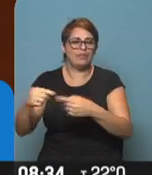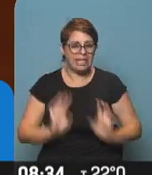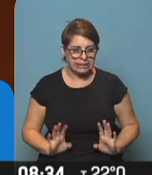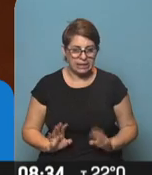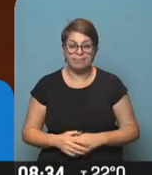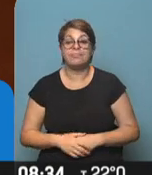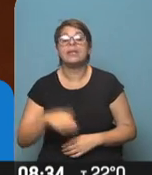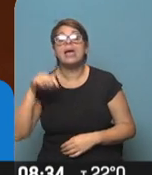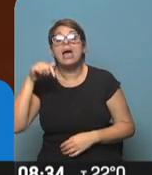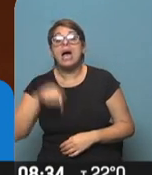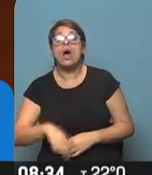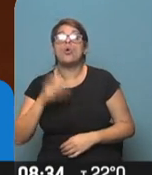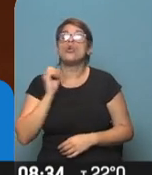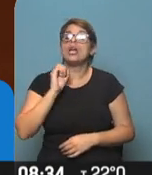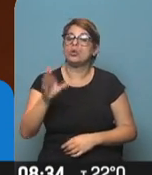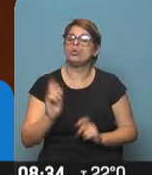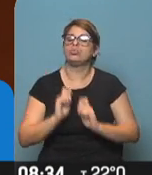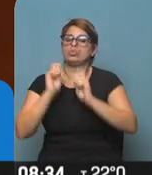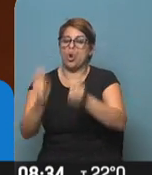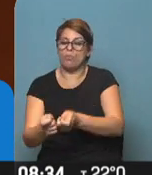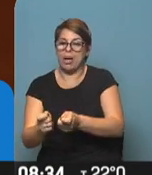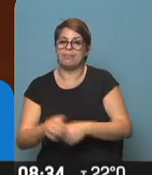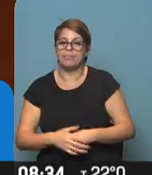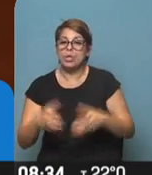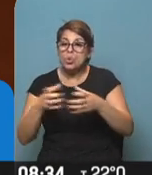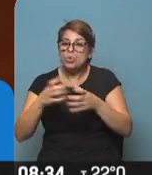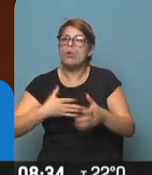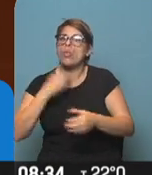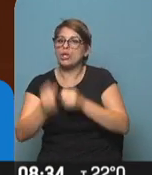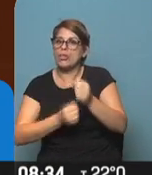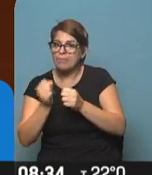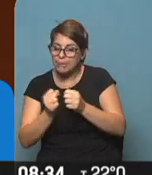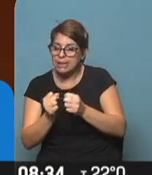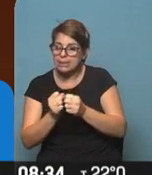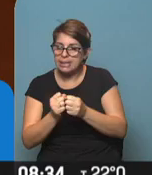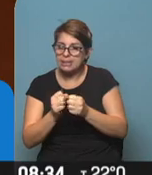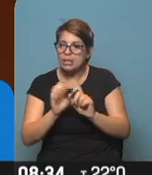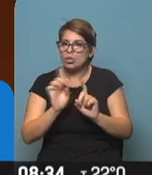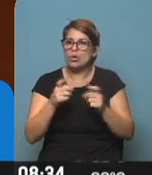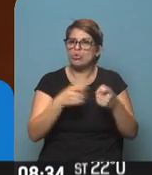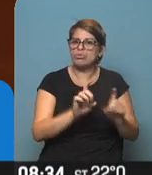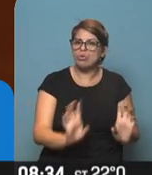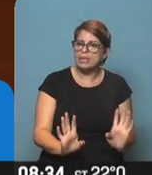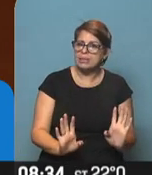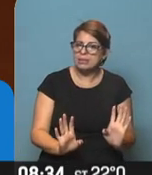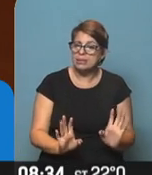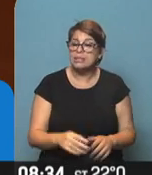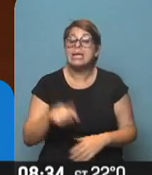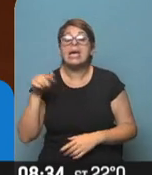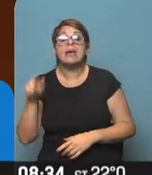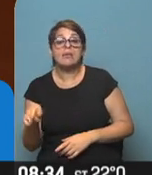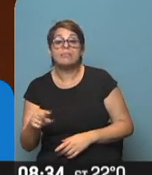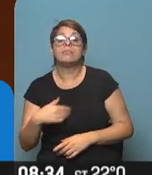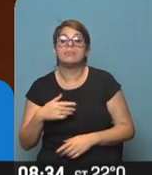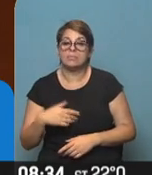poner a los clubes en manos de grupos empresarios en lugar de los socios justamente está también